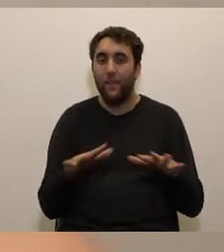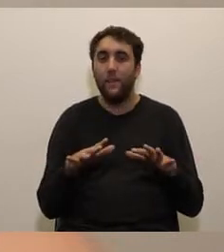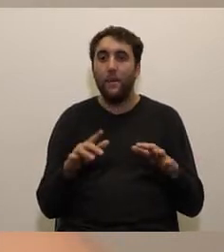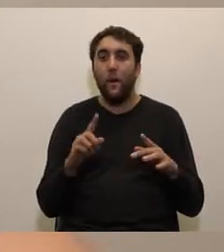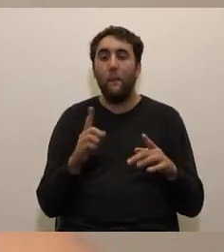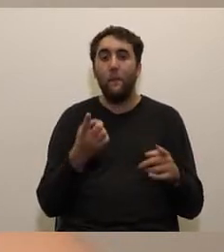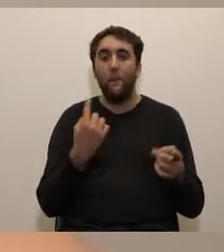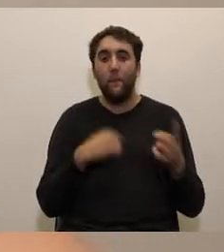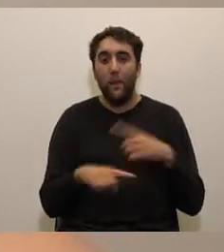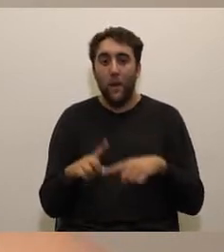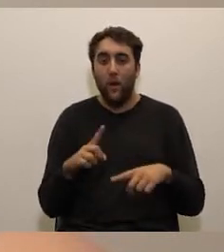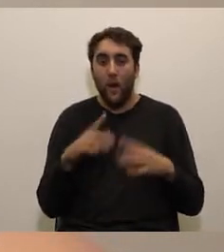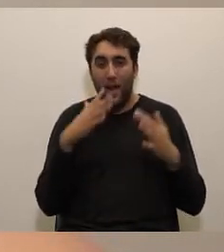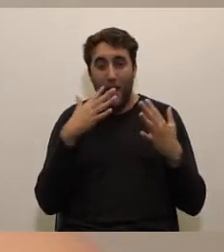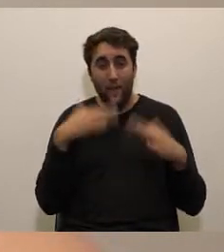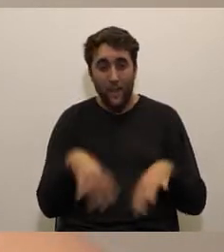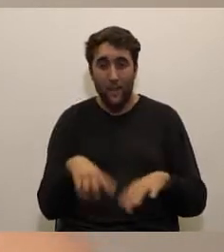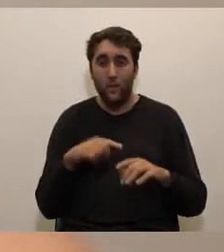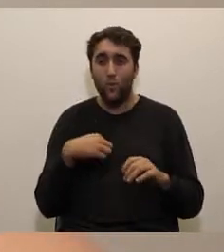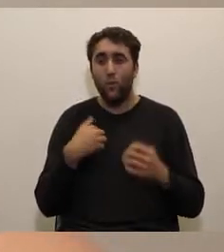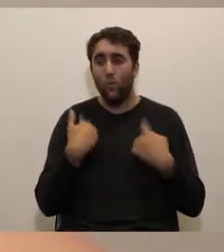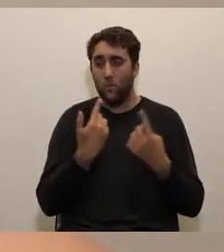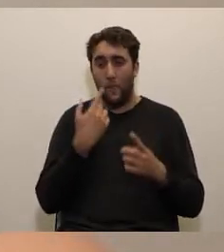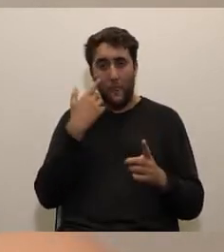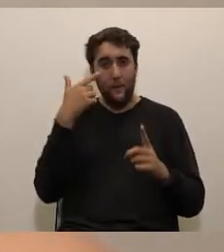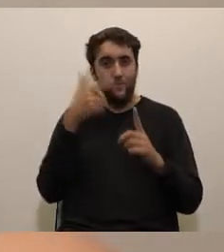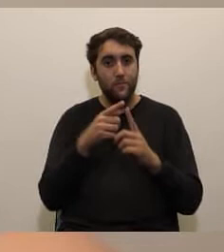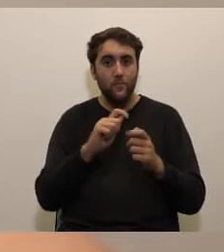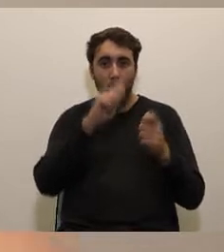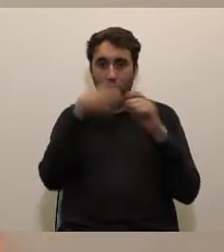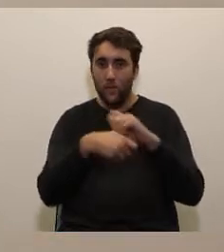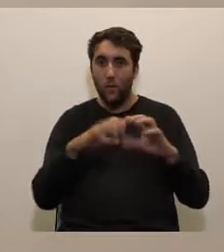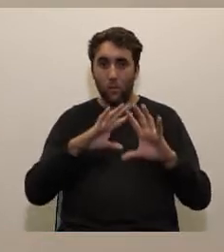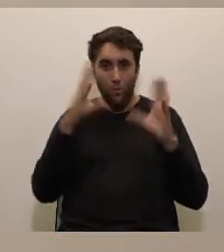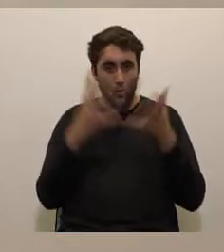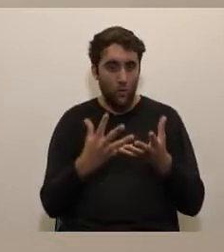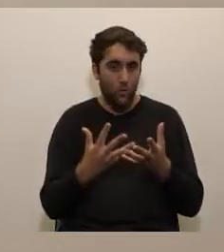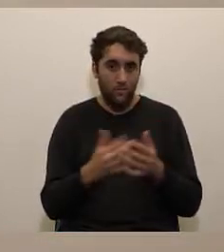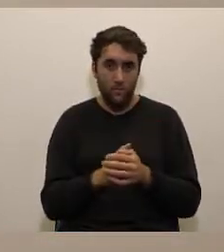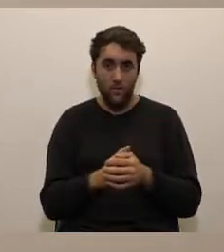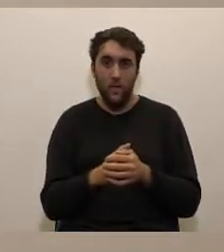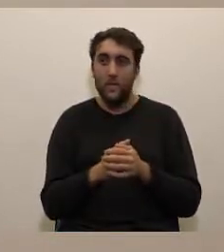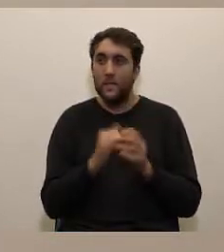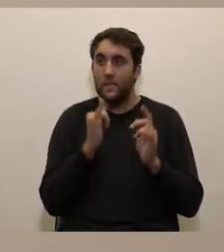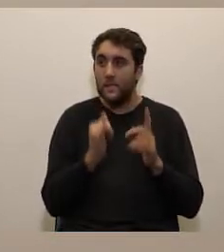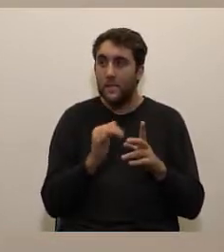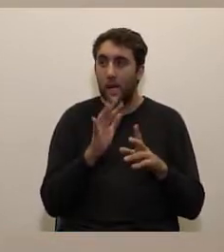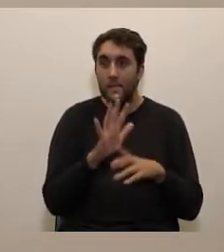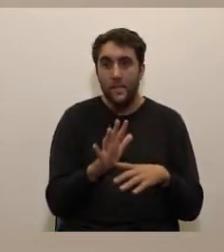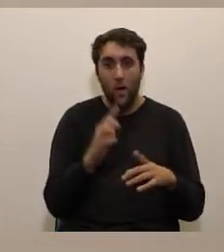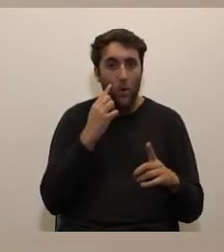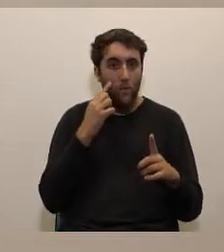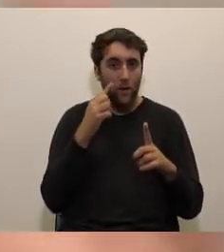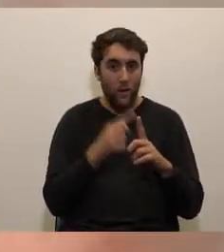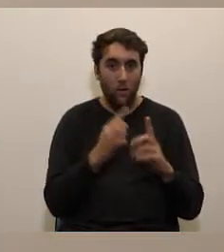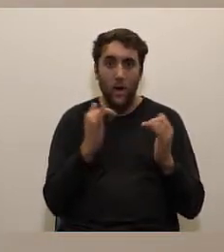sin embargo, como que digamos que nuestro objetivo es cambiar el mundo, básicamente, ¿no? O sea, si pones eso como meta, entonces